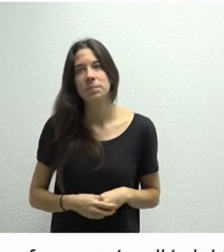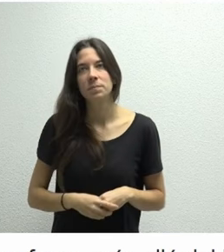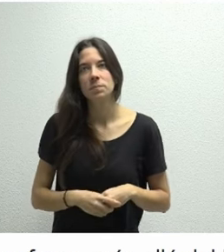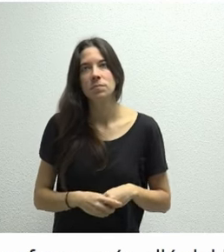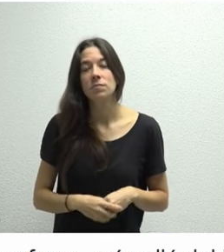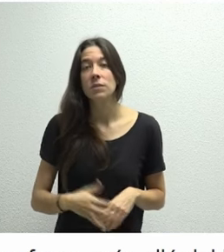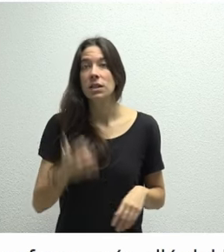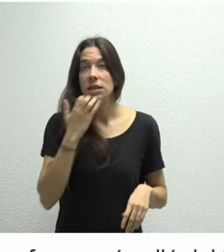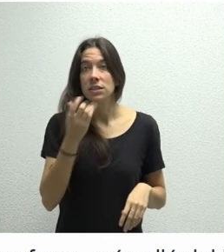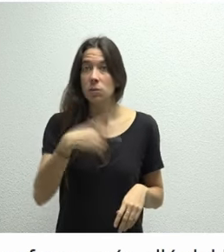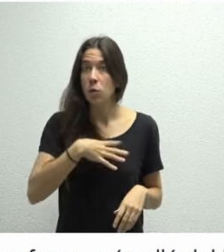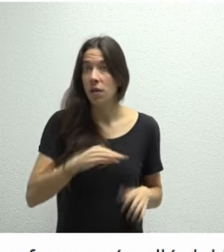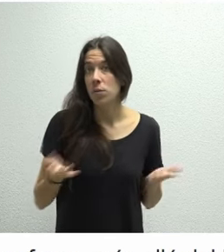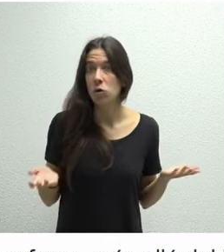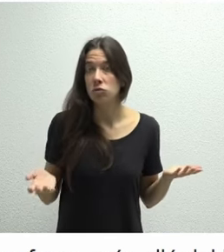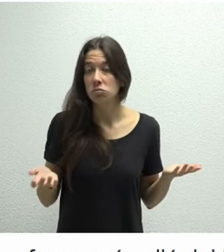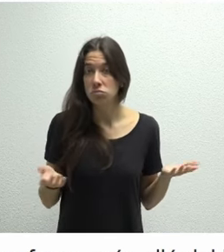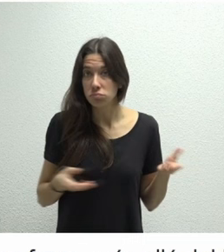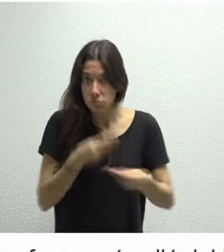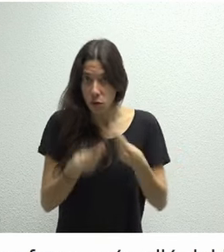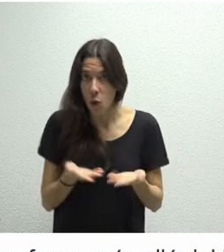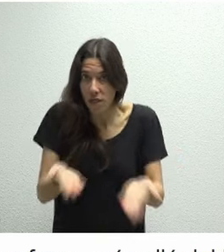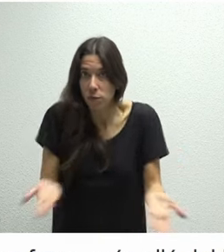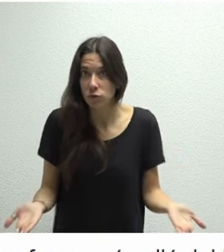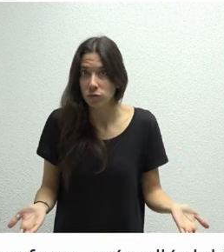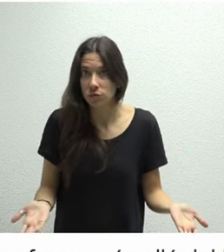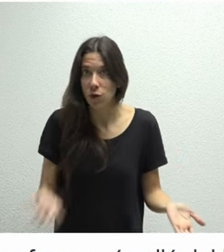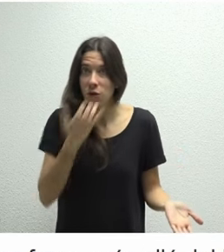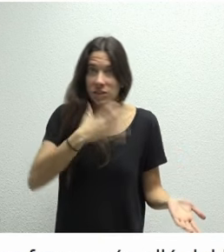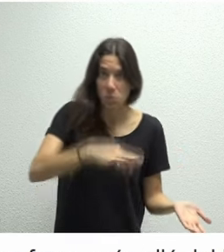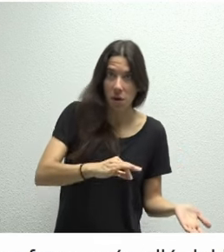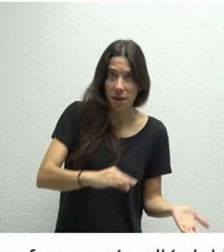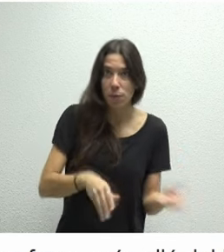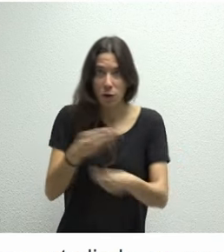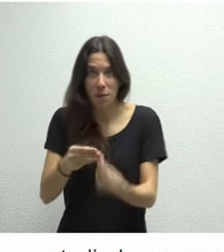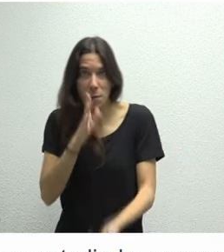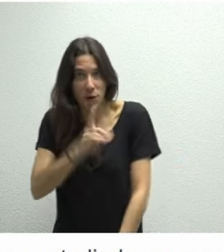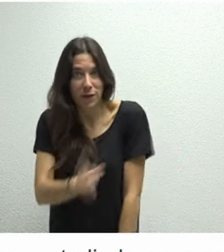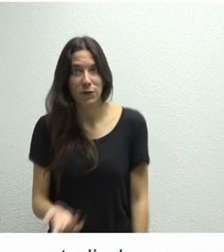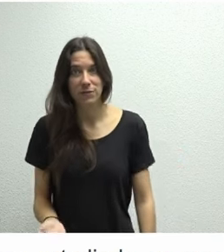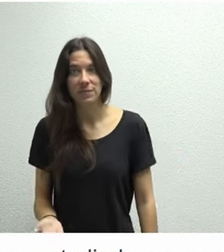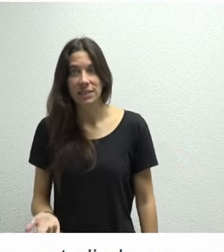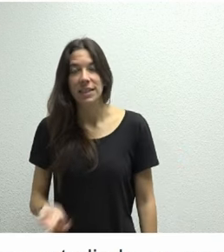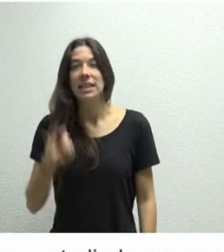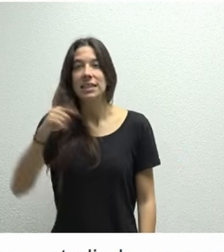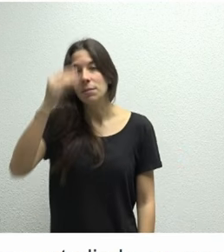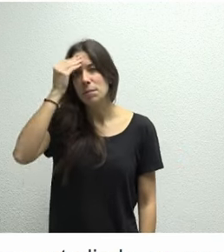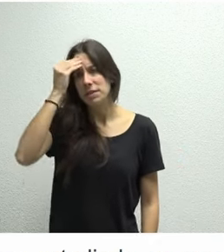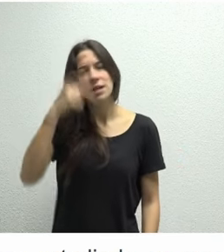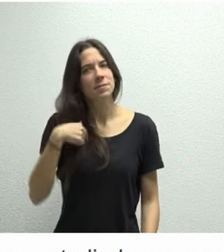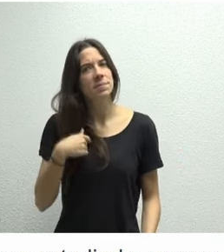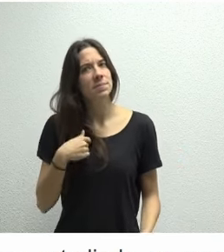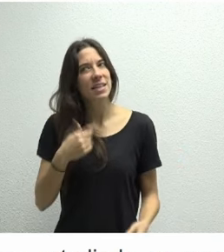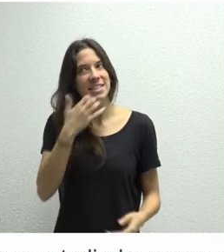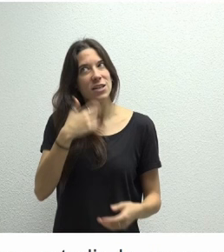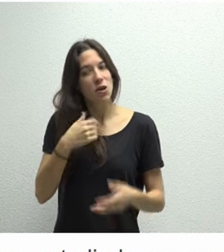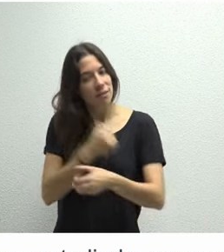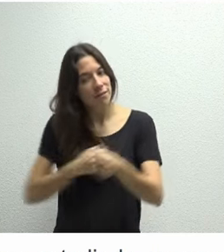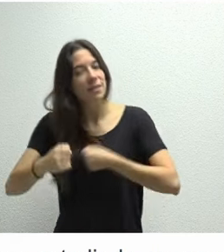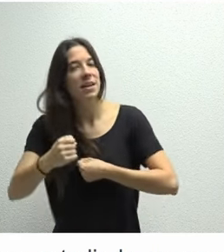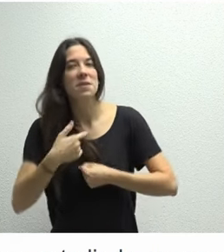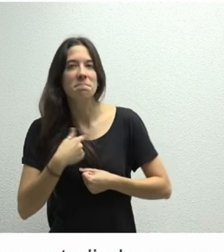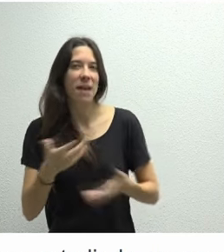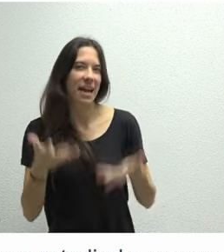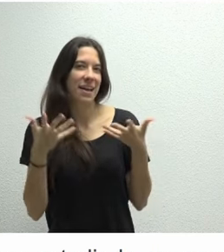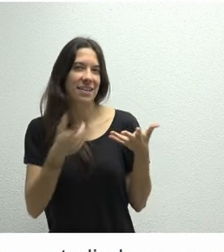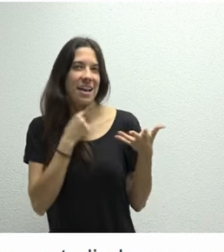se puede Por qué no hacerlo no eh Y sobre todo colocarnos en nos encantaría que lo hiciera con nosotros no o con